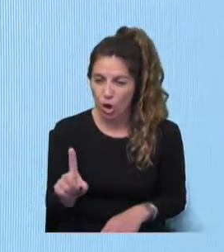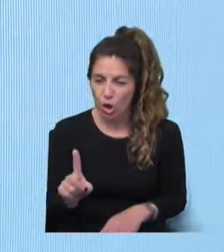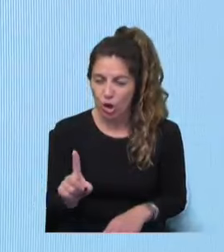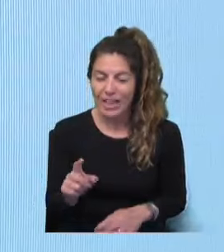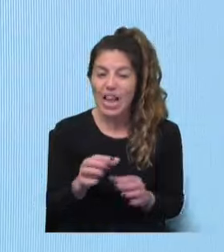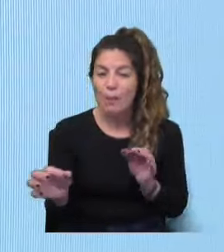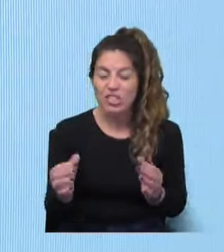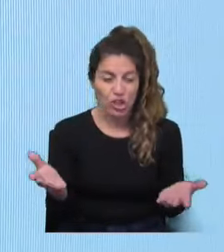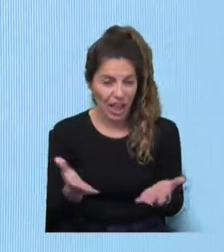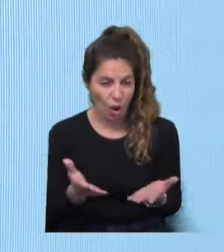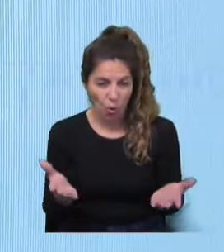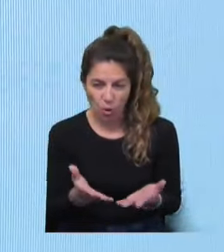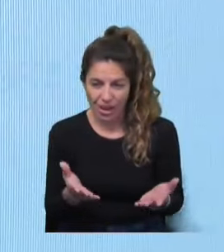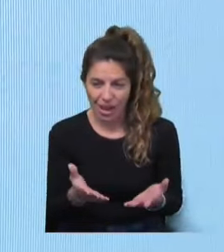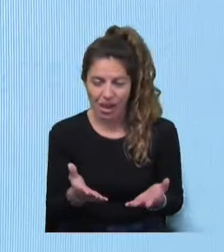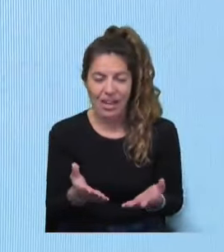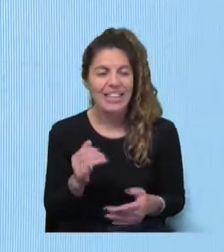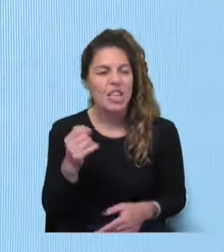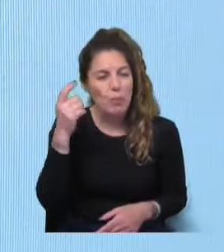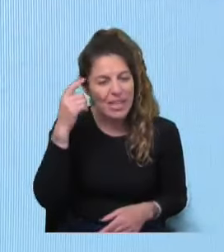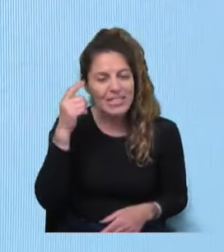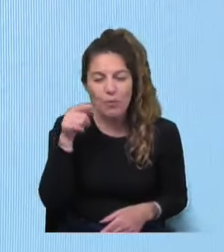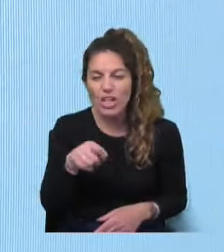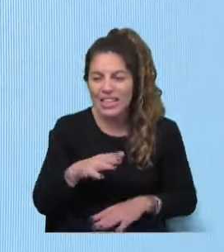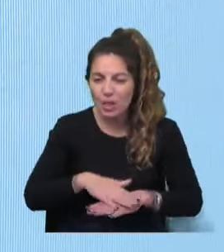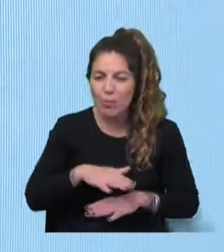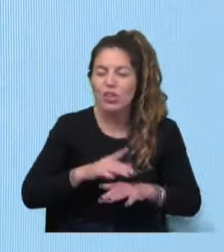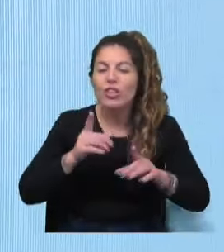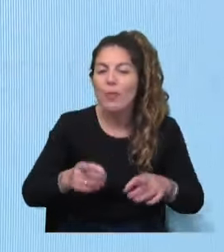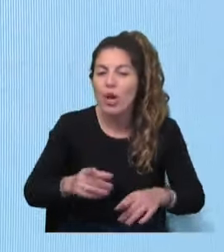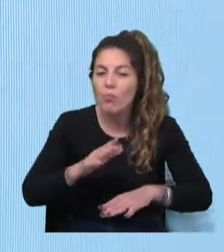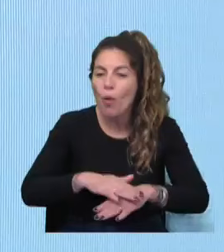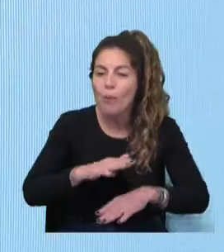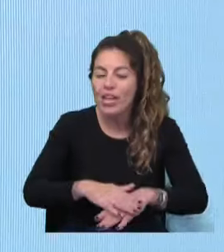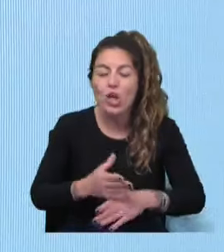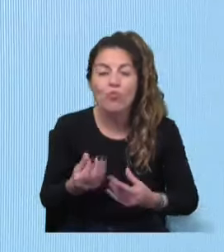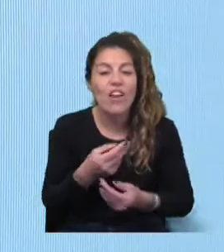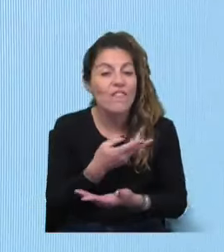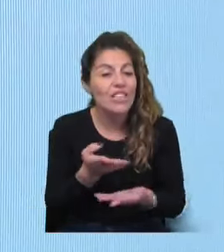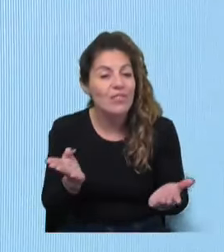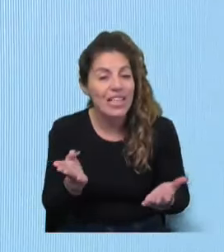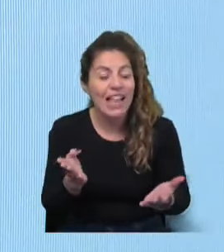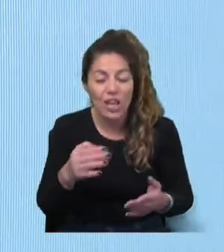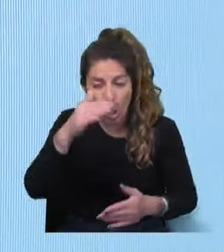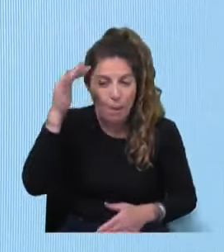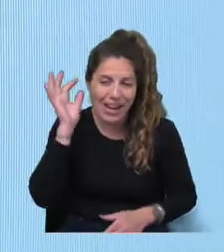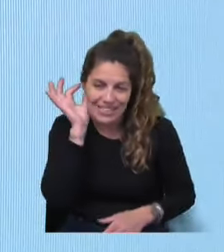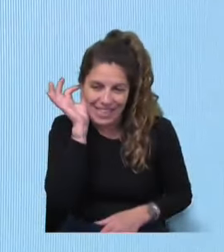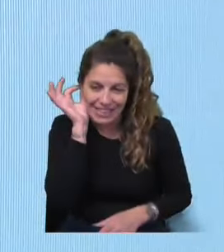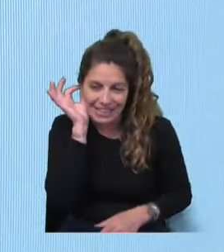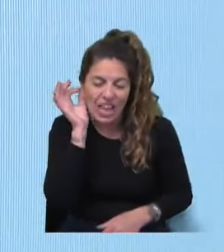la medición más reciente, y si pensamos, por ejemplo, en este momento también fue un momento de altísima visibilidad pública del caso Marcet, ¿no?